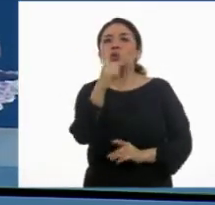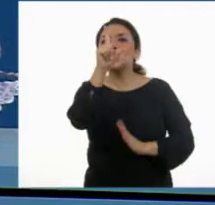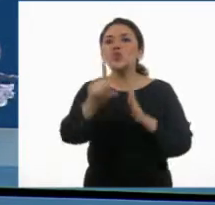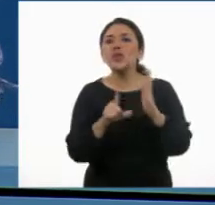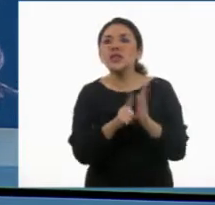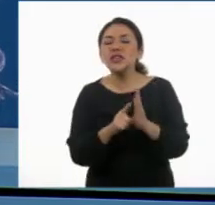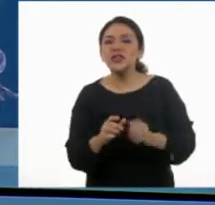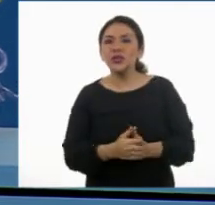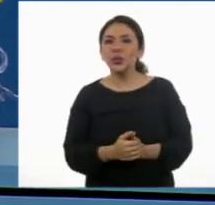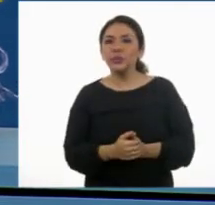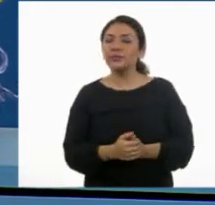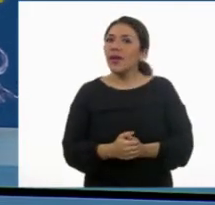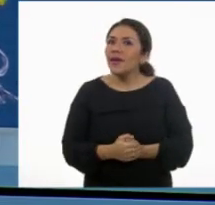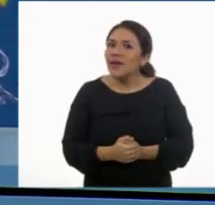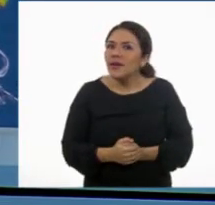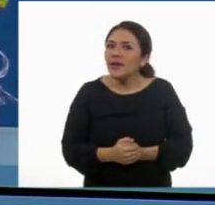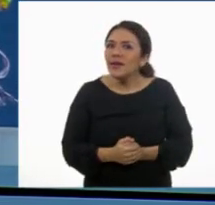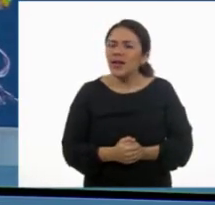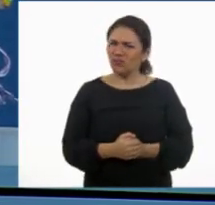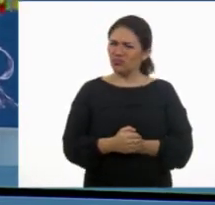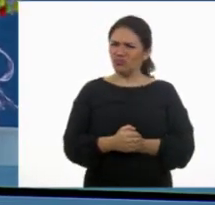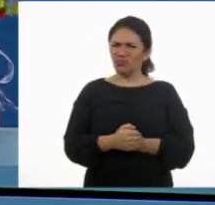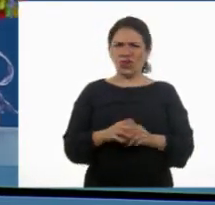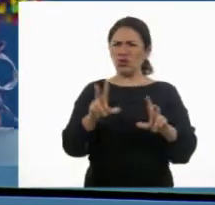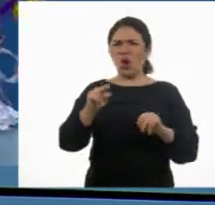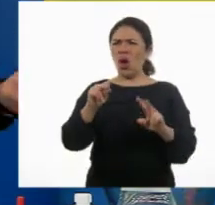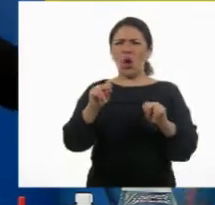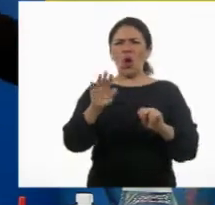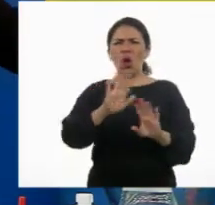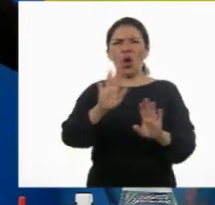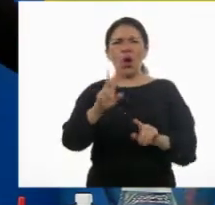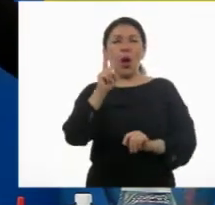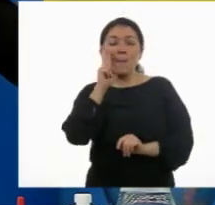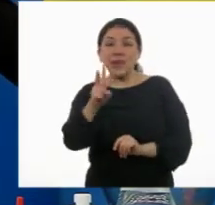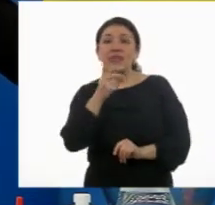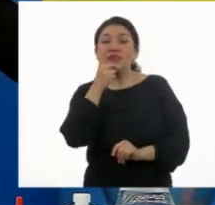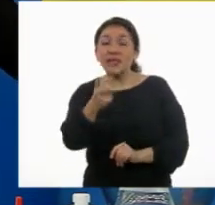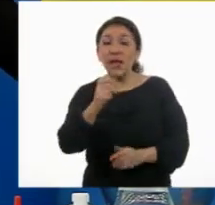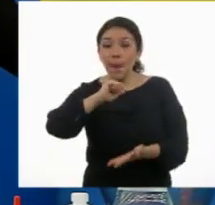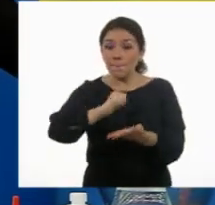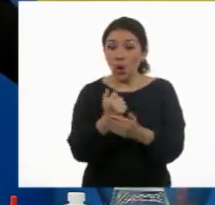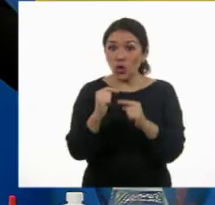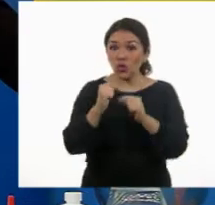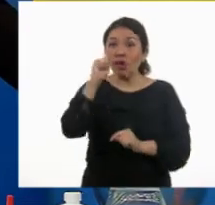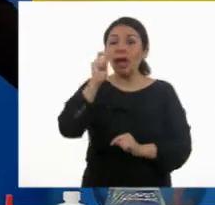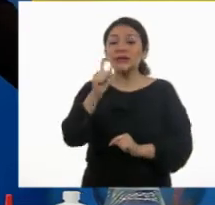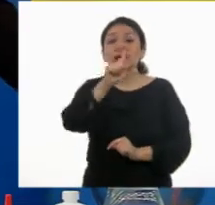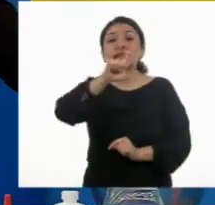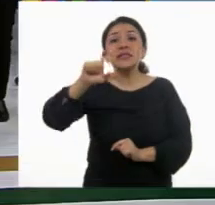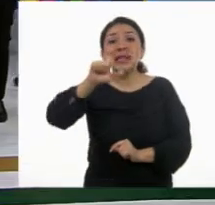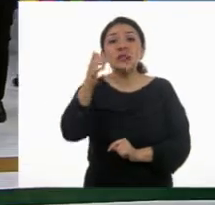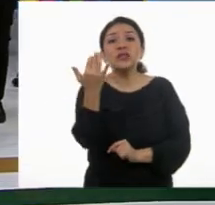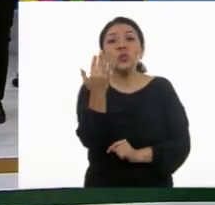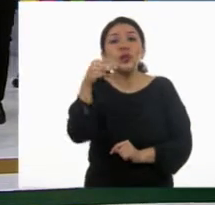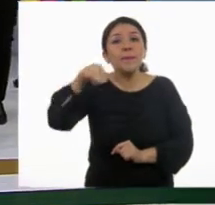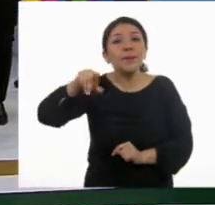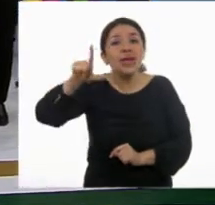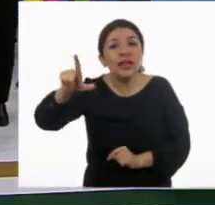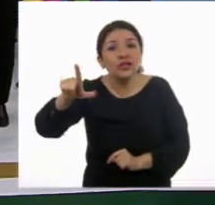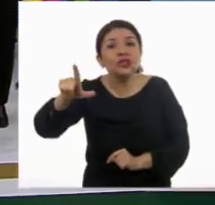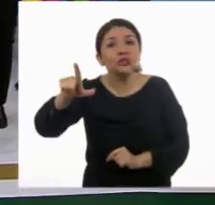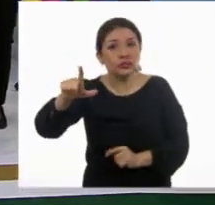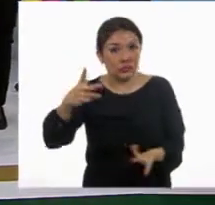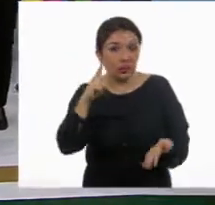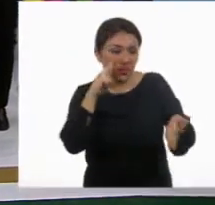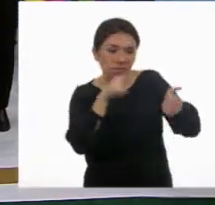3/4 de litro. ¡Ah! No, Ton. Ya habíamos quedado que esta botella es de 750 mililitros. Aquí